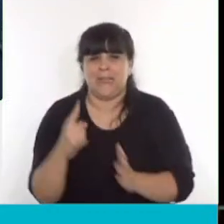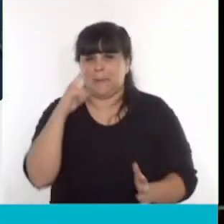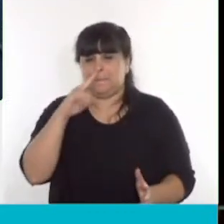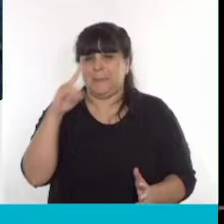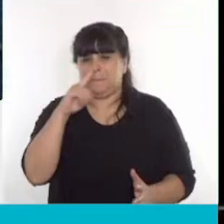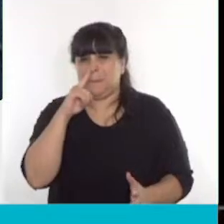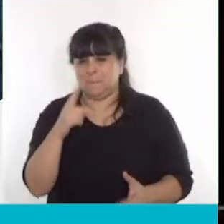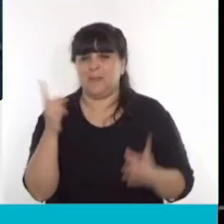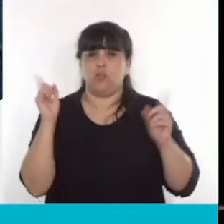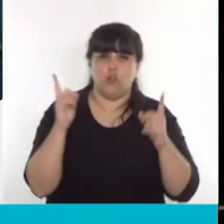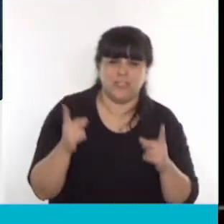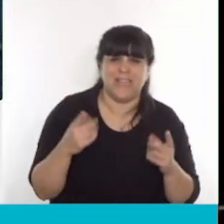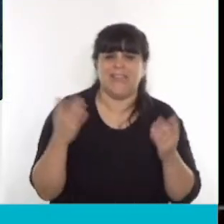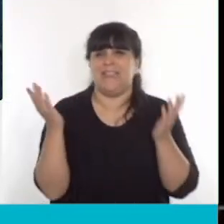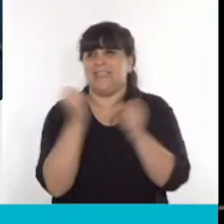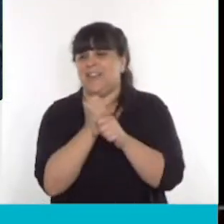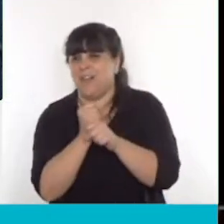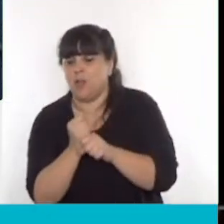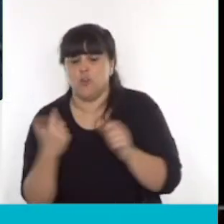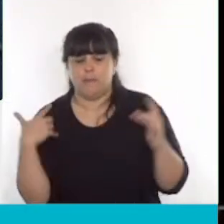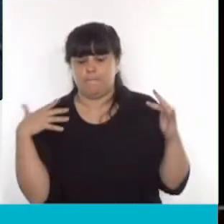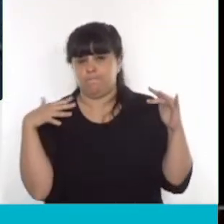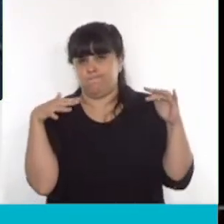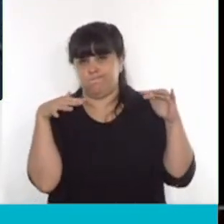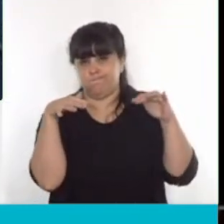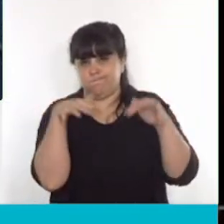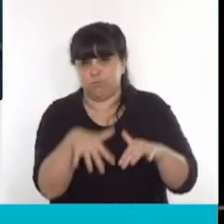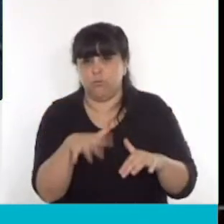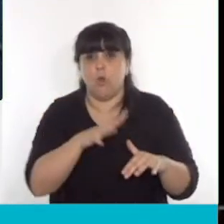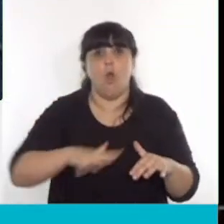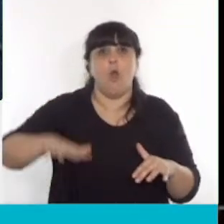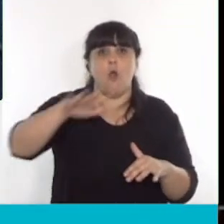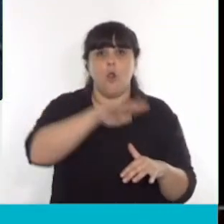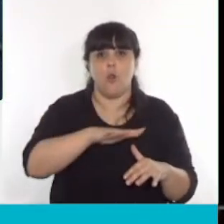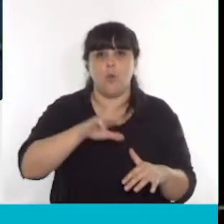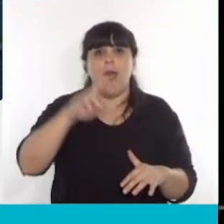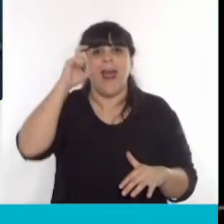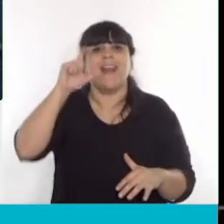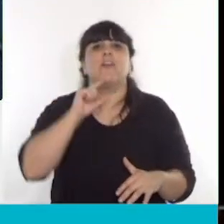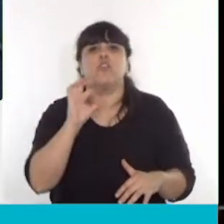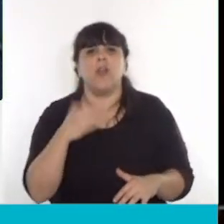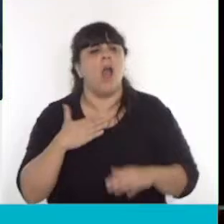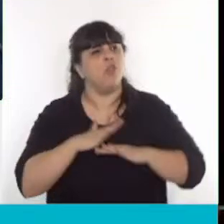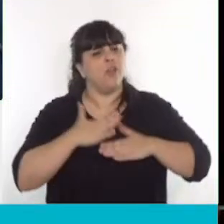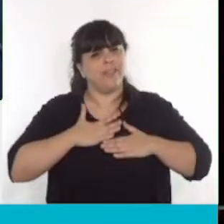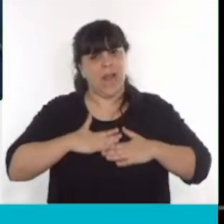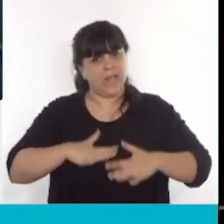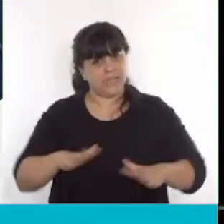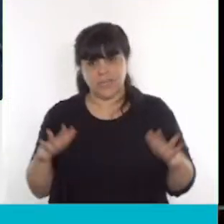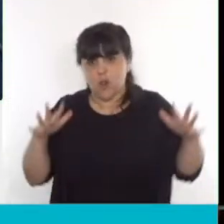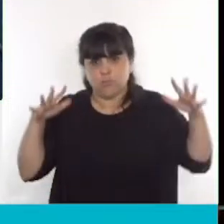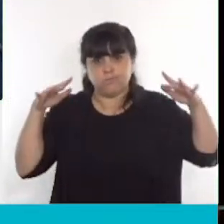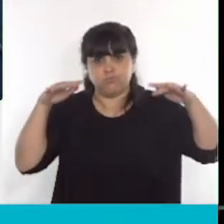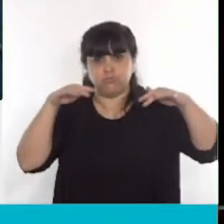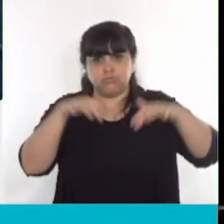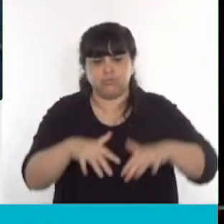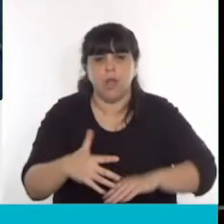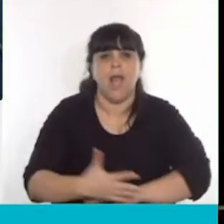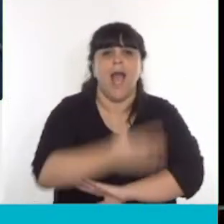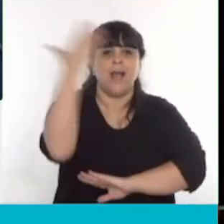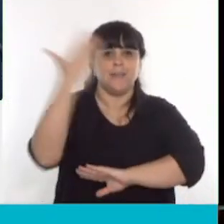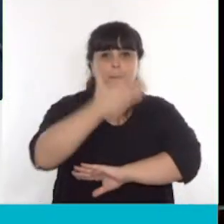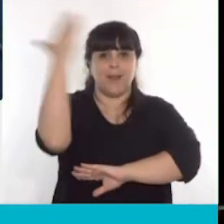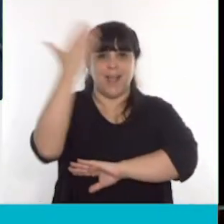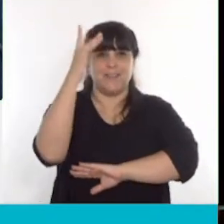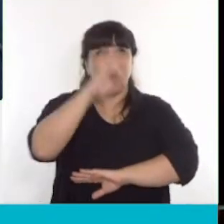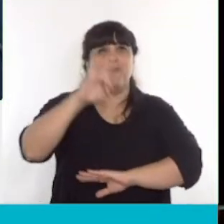la comunidad, se tomó el rectorado de forma pacífica. Se impulsaron asambleas en todas las